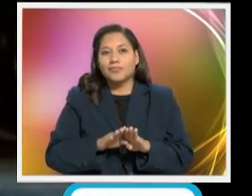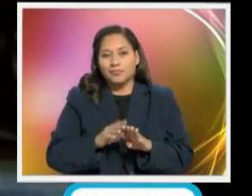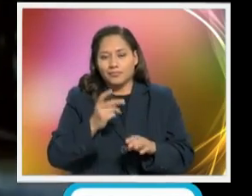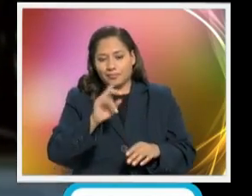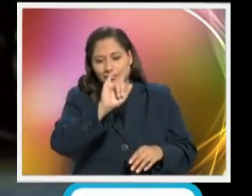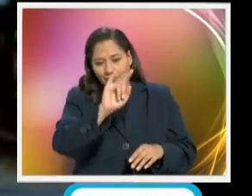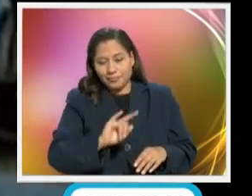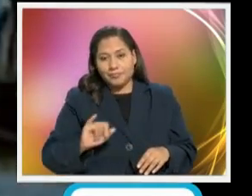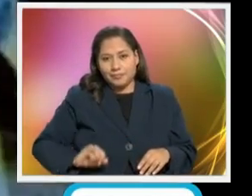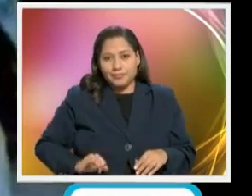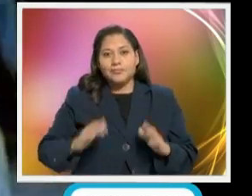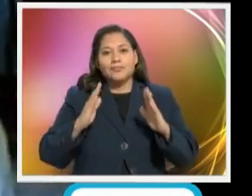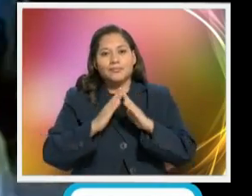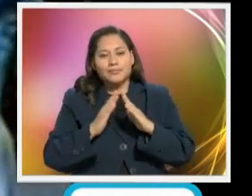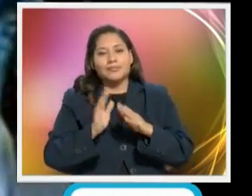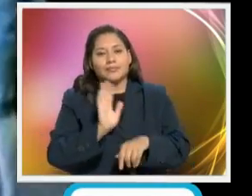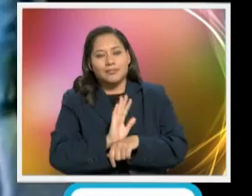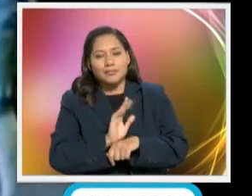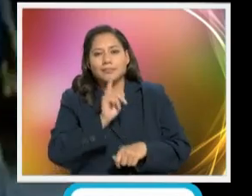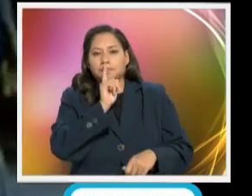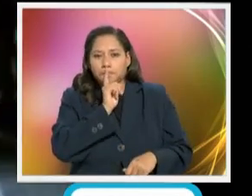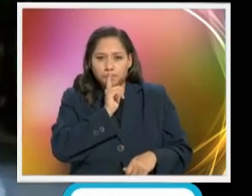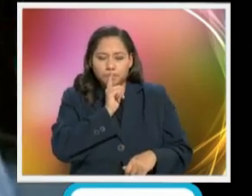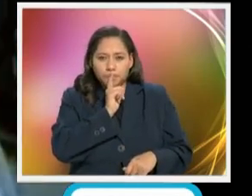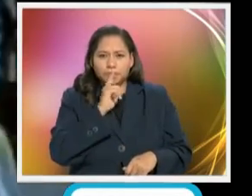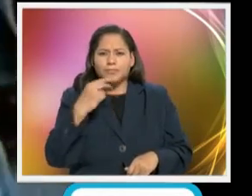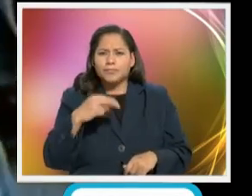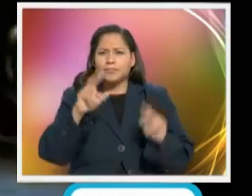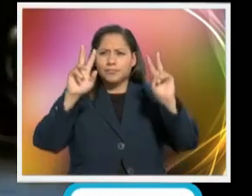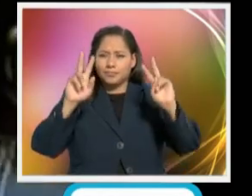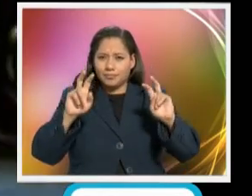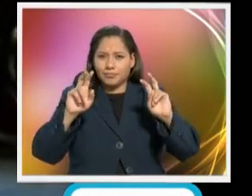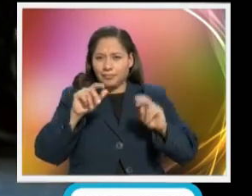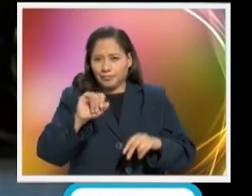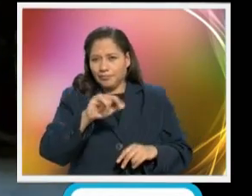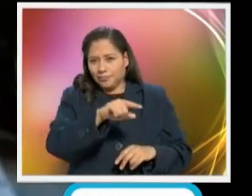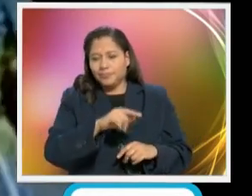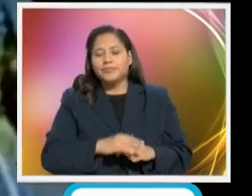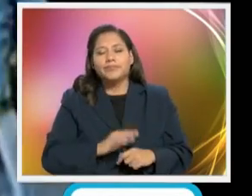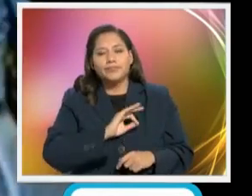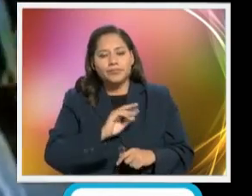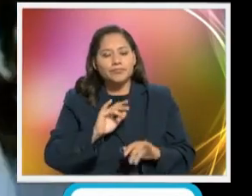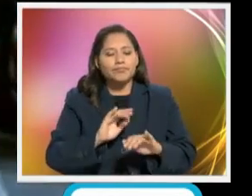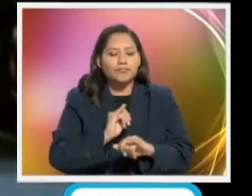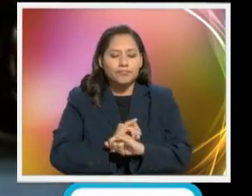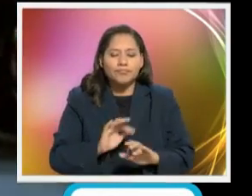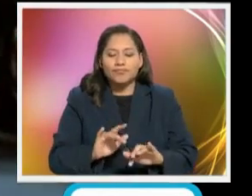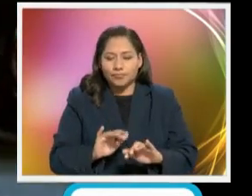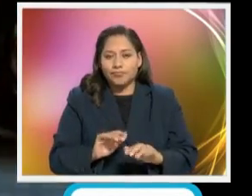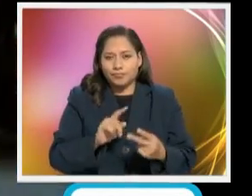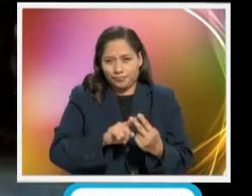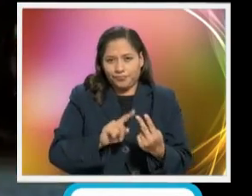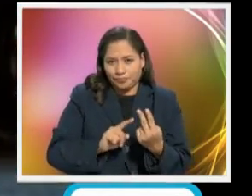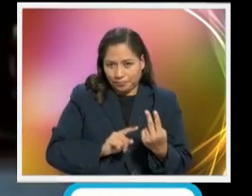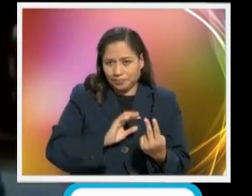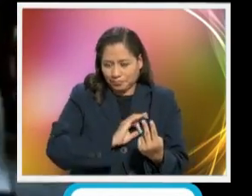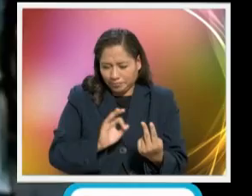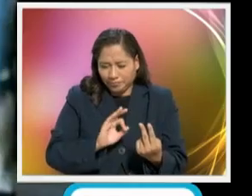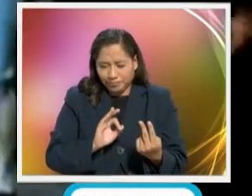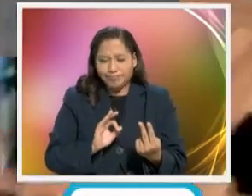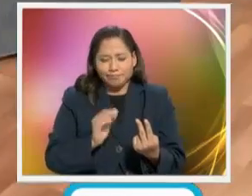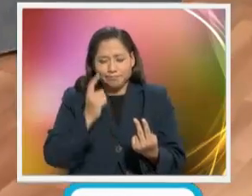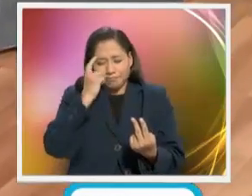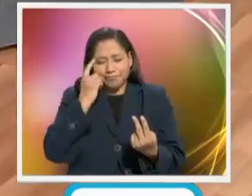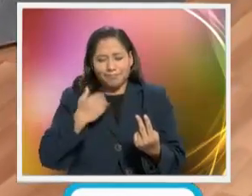blog interesante, La Casa del Cine Silente se llama, y bueno, pues visiten este par de sitios y creo que nos podemos dar una